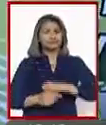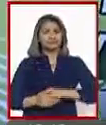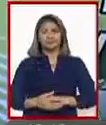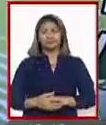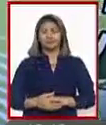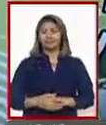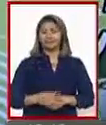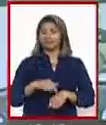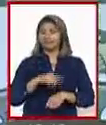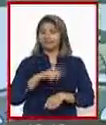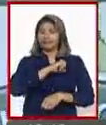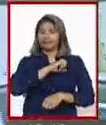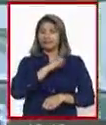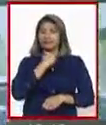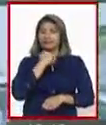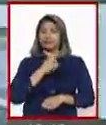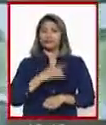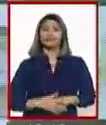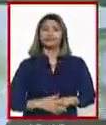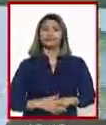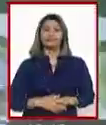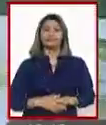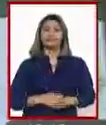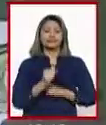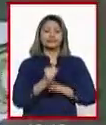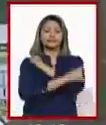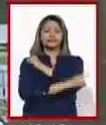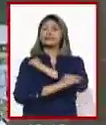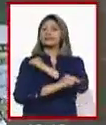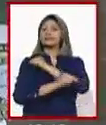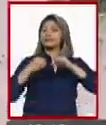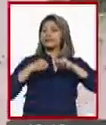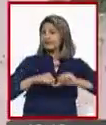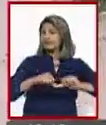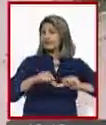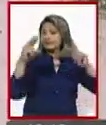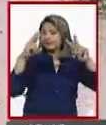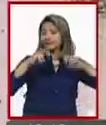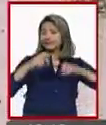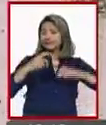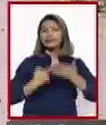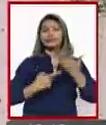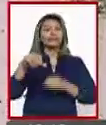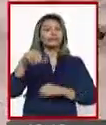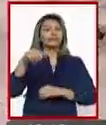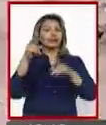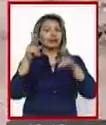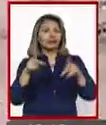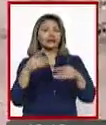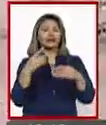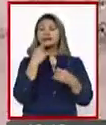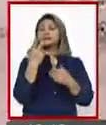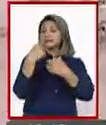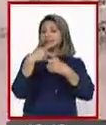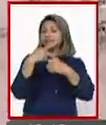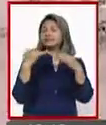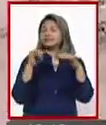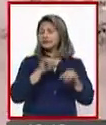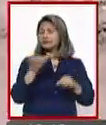Hasta el momento, la Fuerza Especial de Lucha contra el Crimen del municipio de La Guardia continúa realizando indagaciones, ya que otras personas estarían